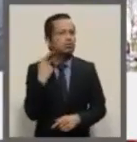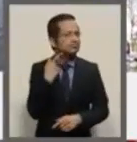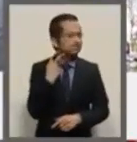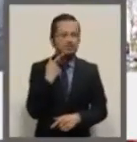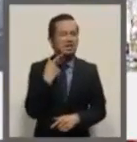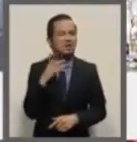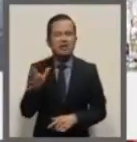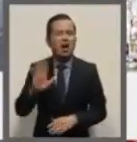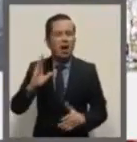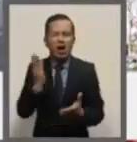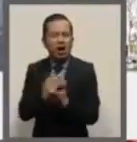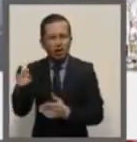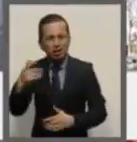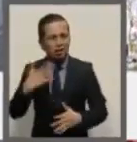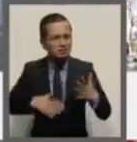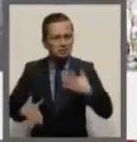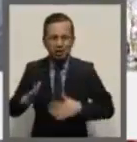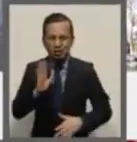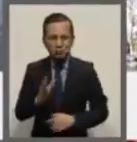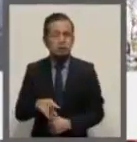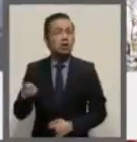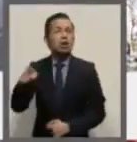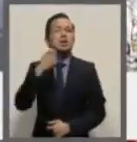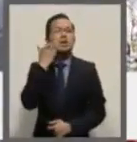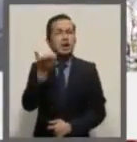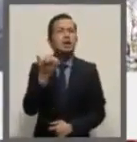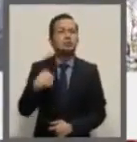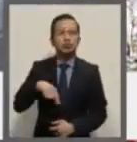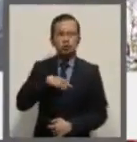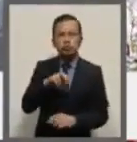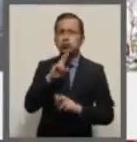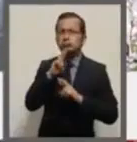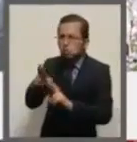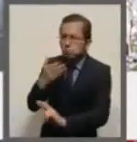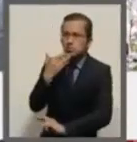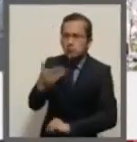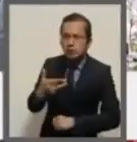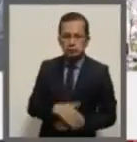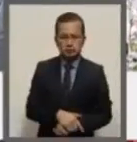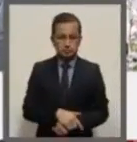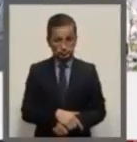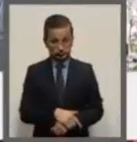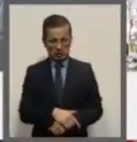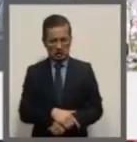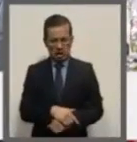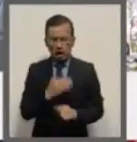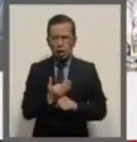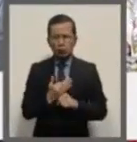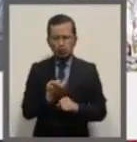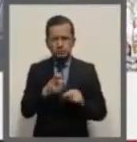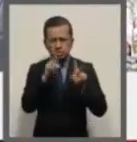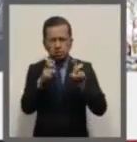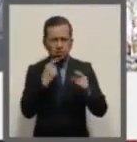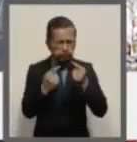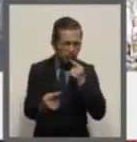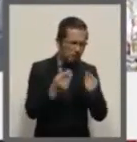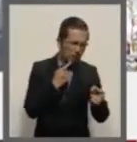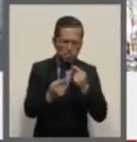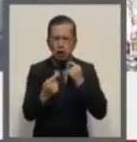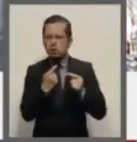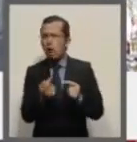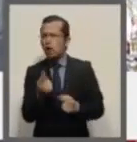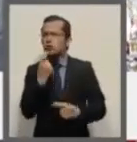creo que todo este debate queda algo bueno y algo en lo que todos convergemos. Y eso